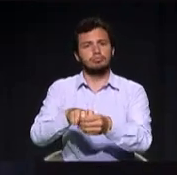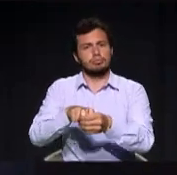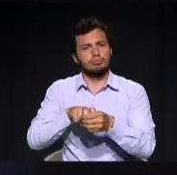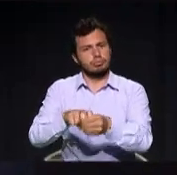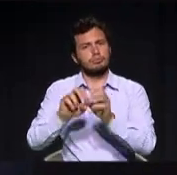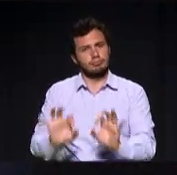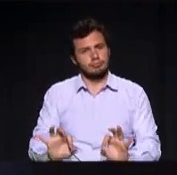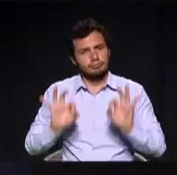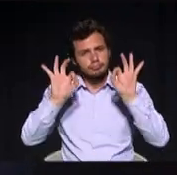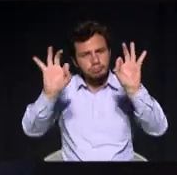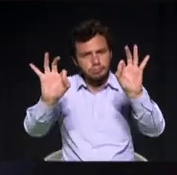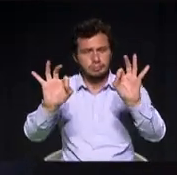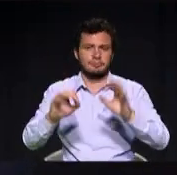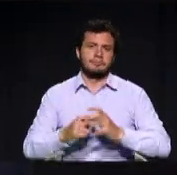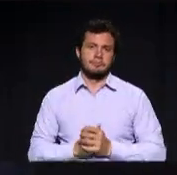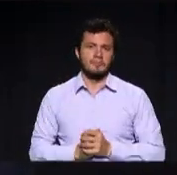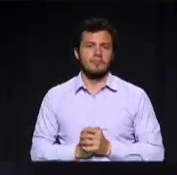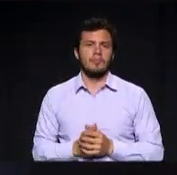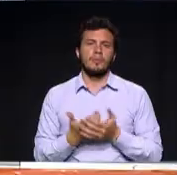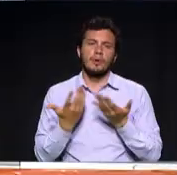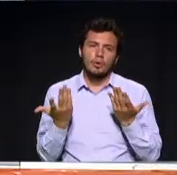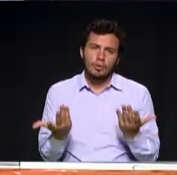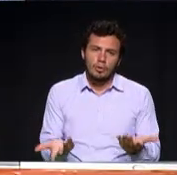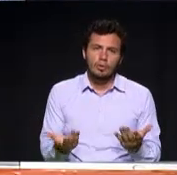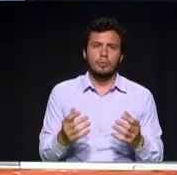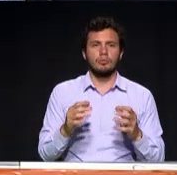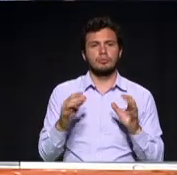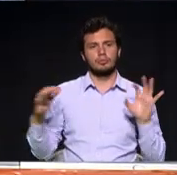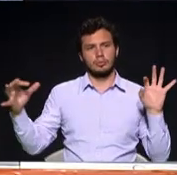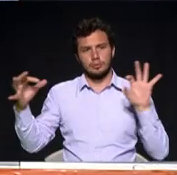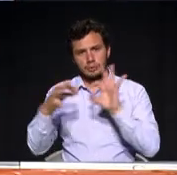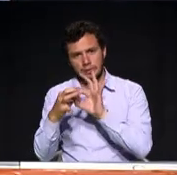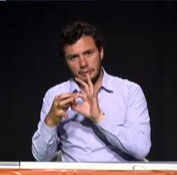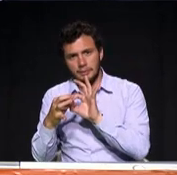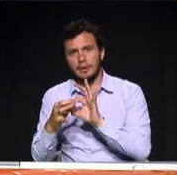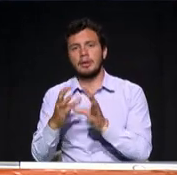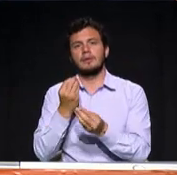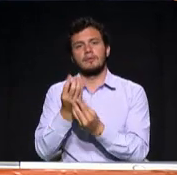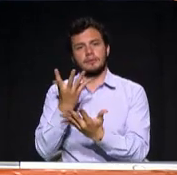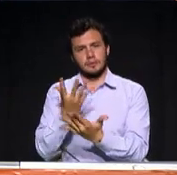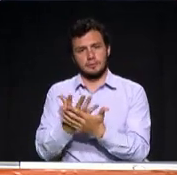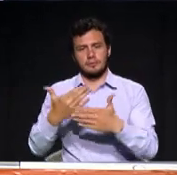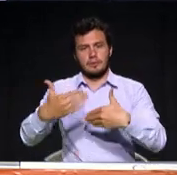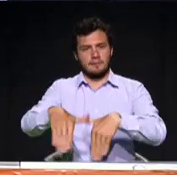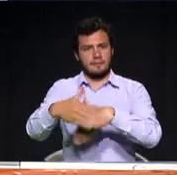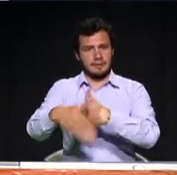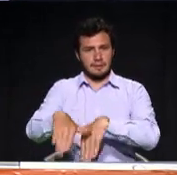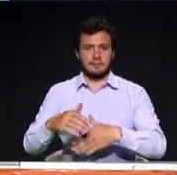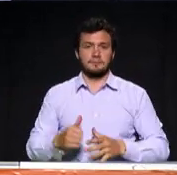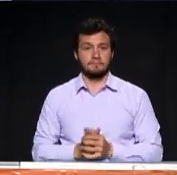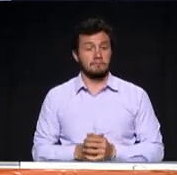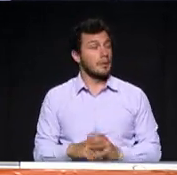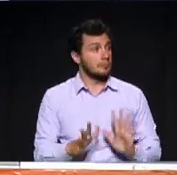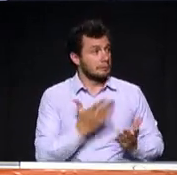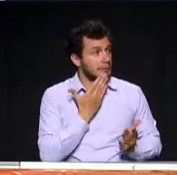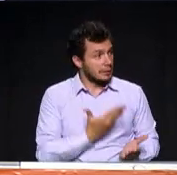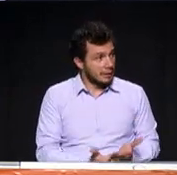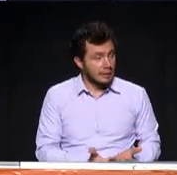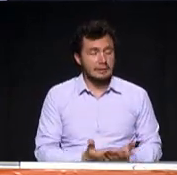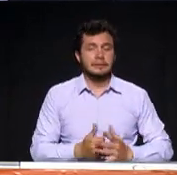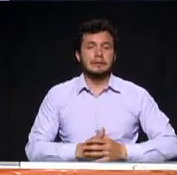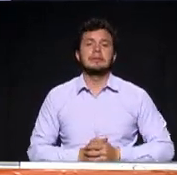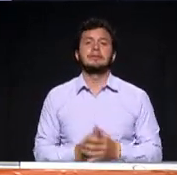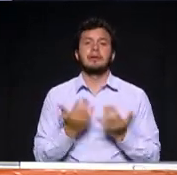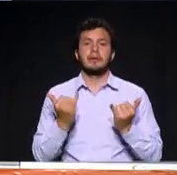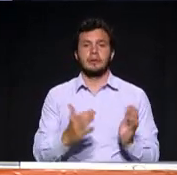desde la parte de conectividad e infraestructura bien muchas gracias candidata el turno ahora para el doctor